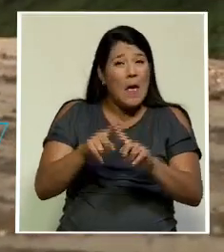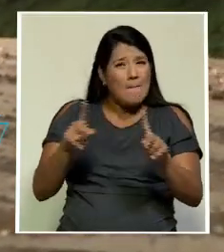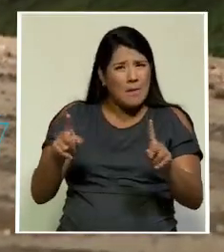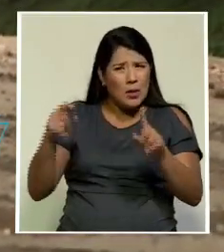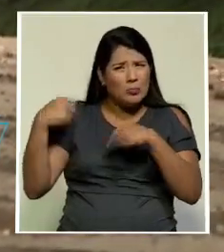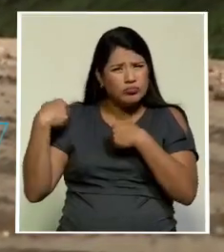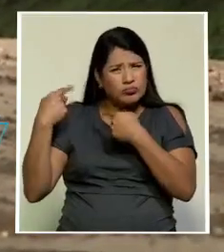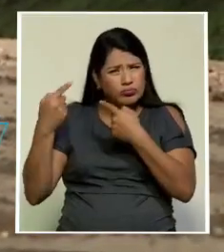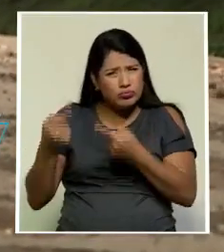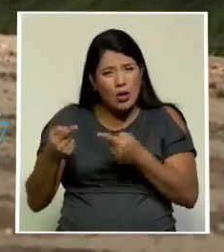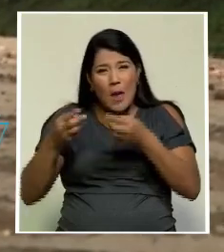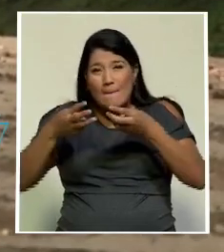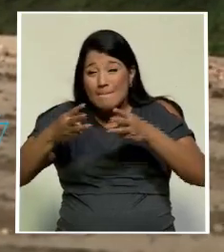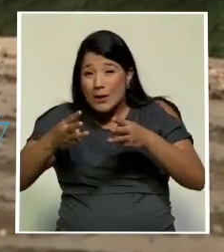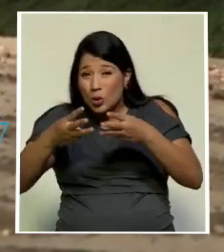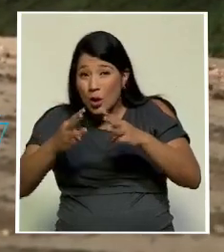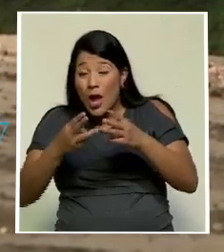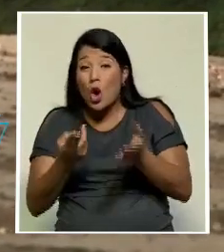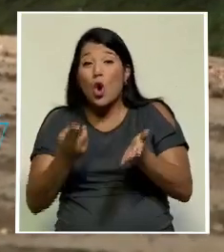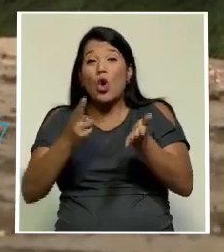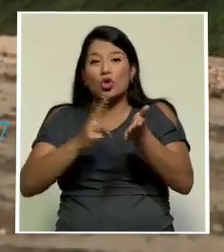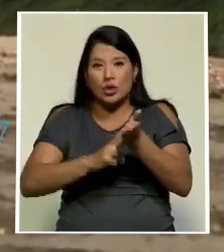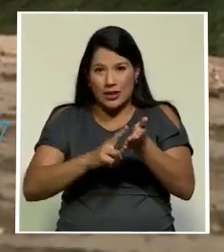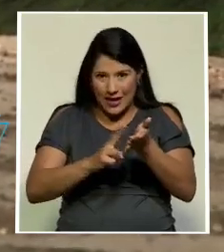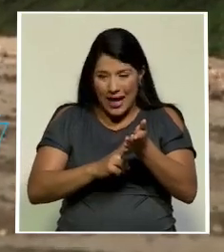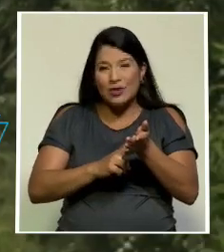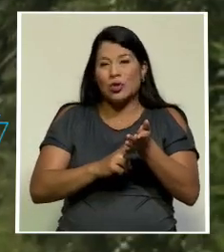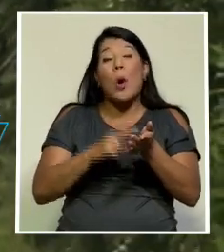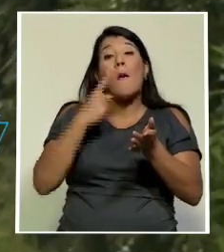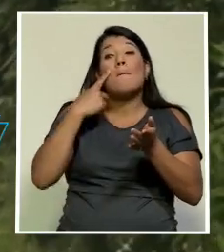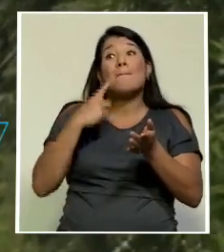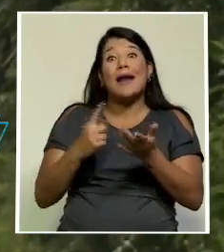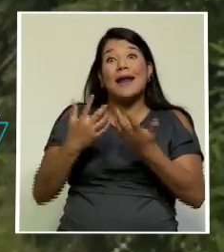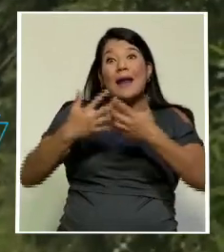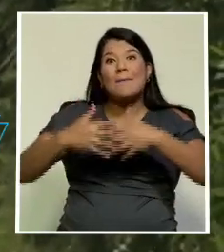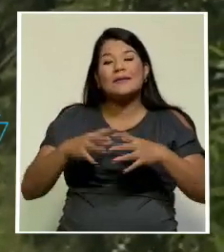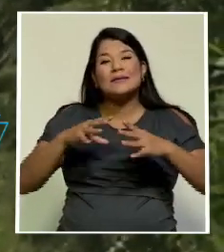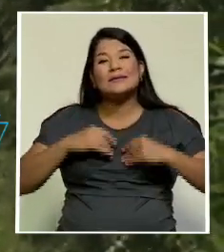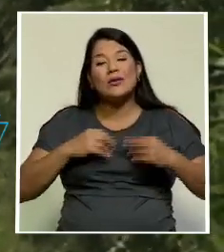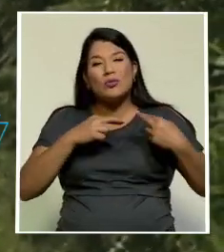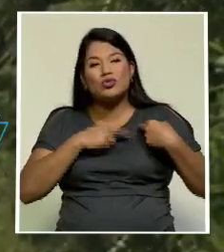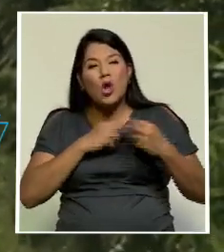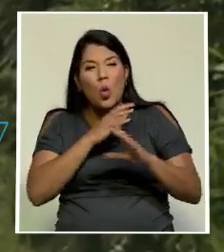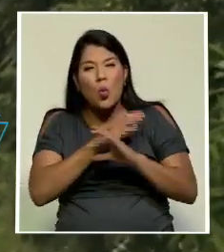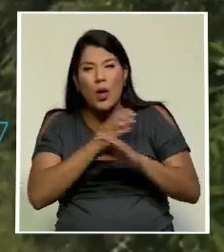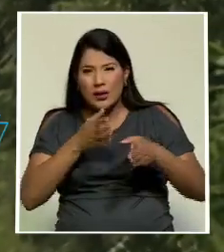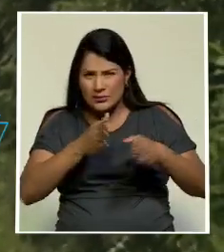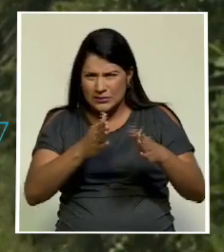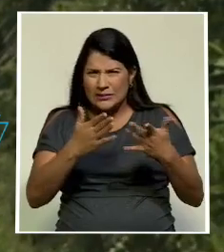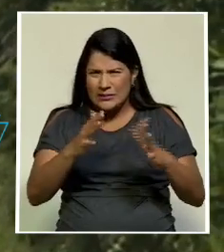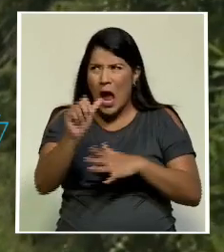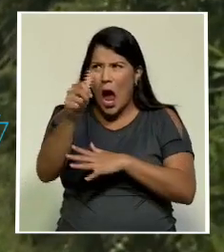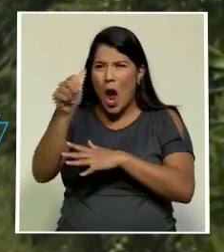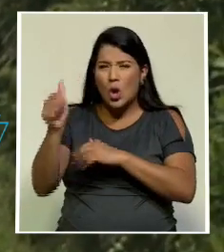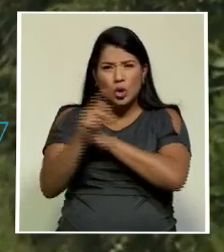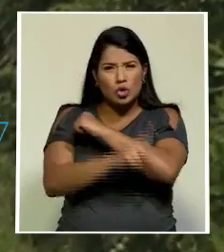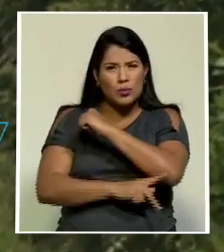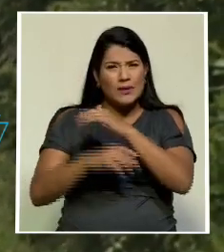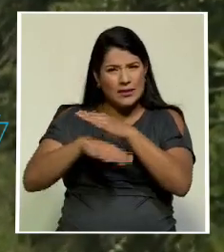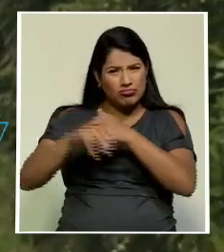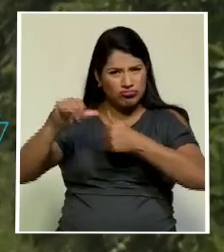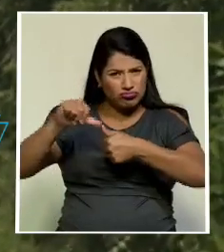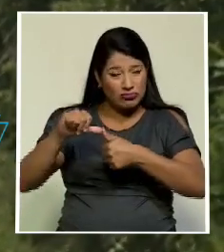de contratos de mantenimiento de vías por niveles de servicio, el cual es utilizado por otros países de la región. ¿En qué consiste este modelo